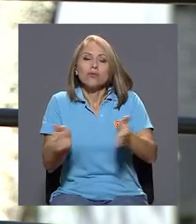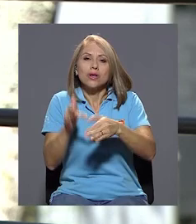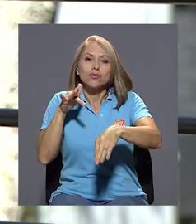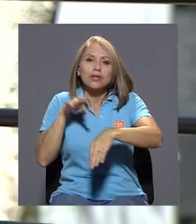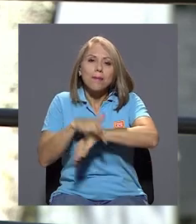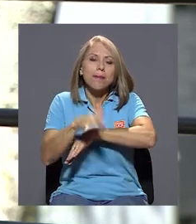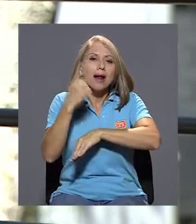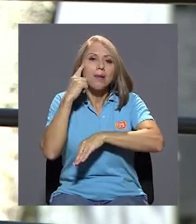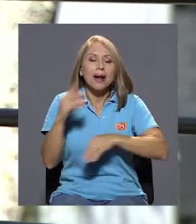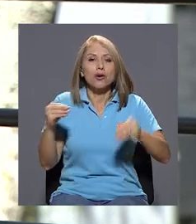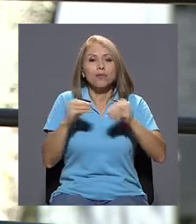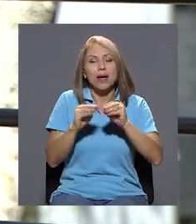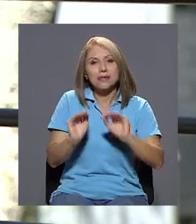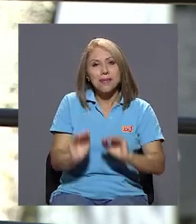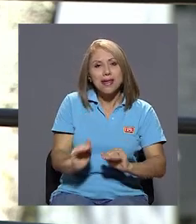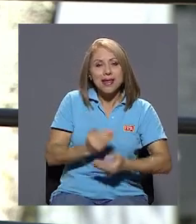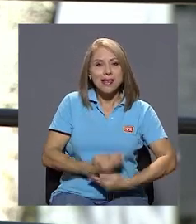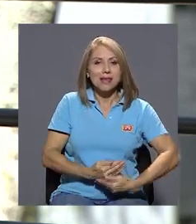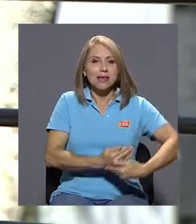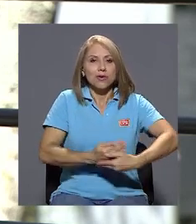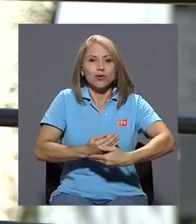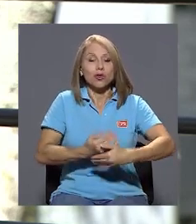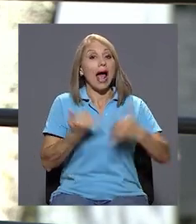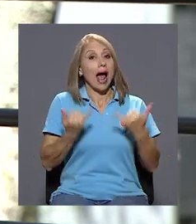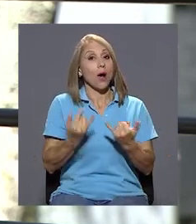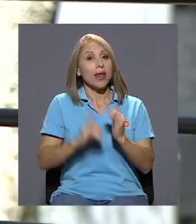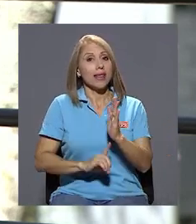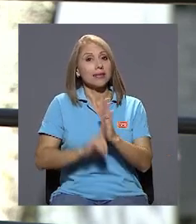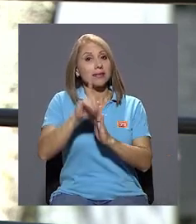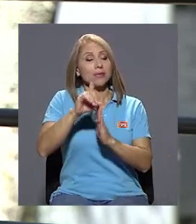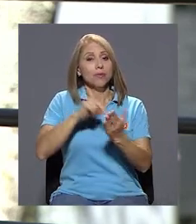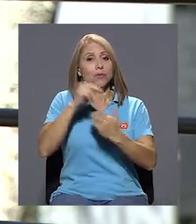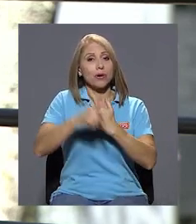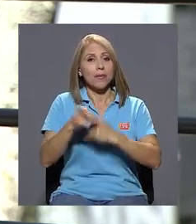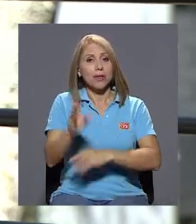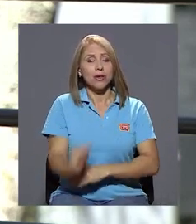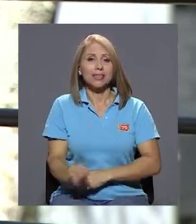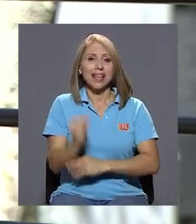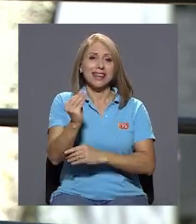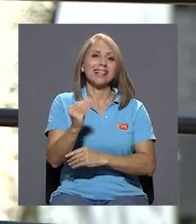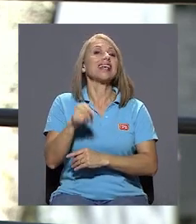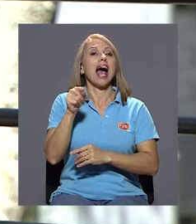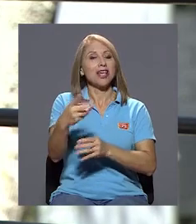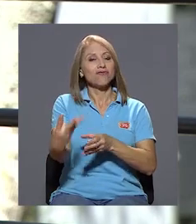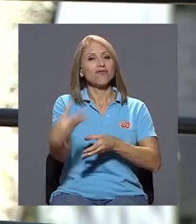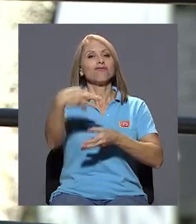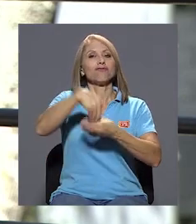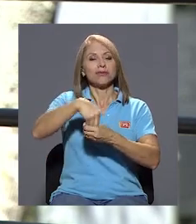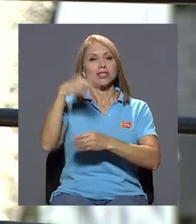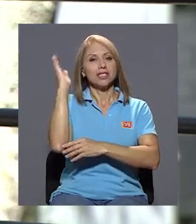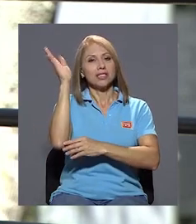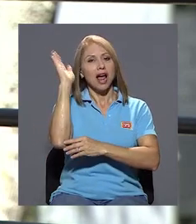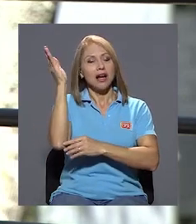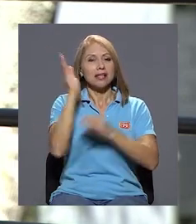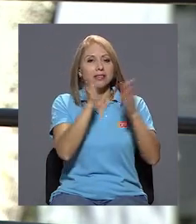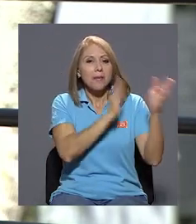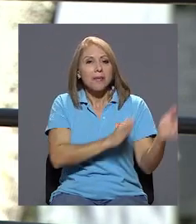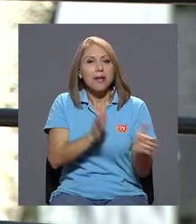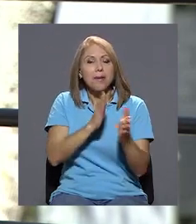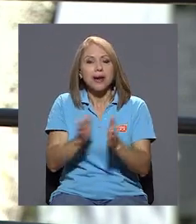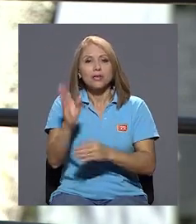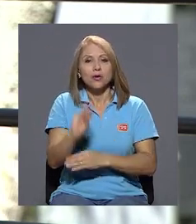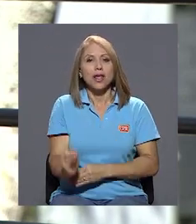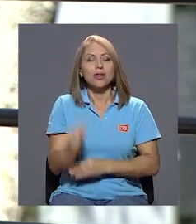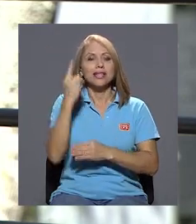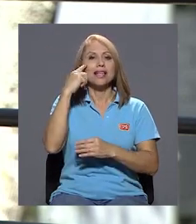bebitos. Y ahora que estamos desarrollando un programa para adolescentes, vienen todo lo que es las charlas para la preparación de estos